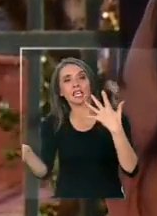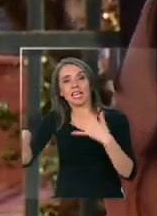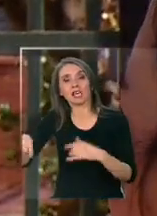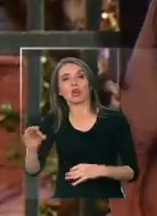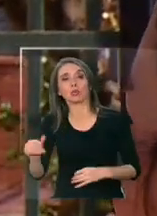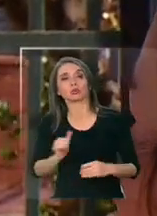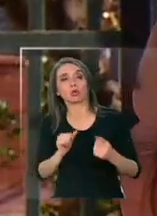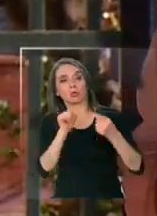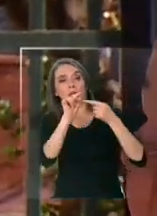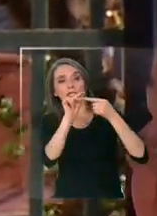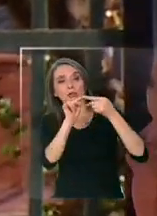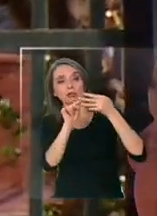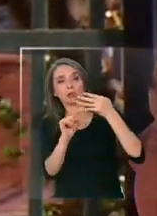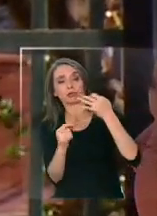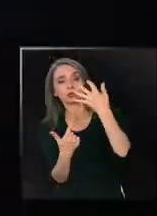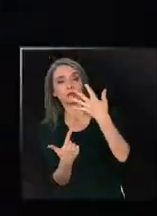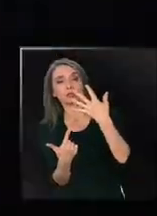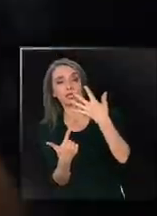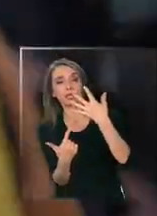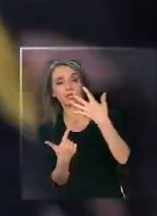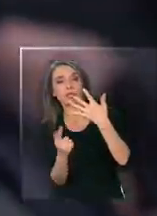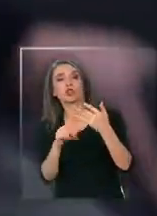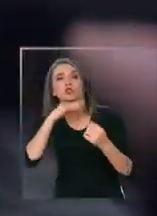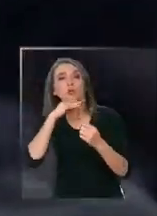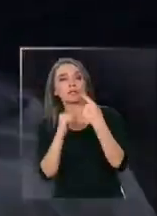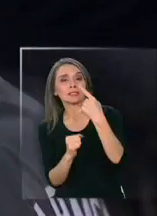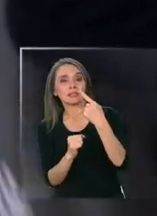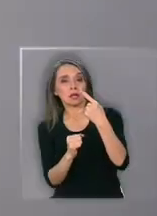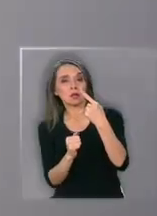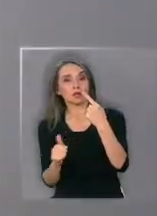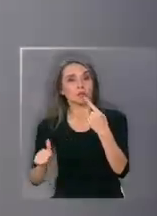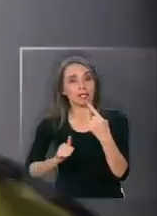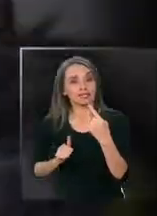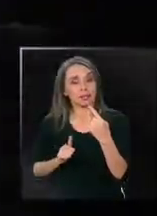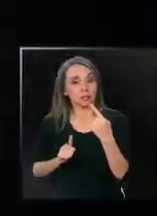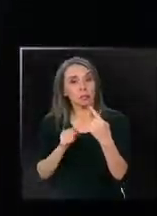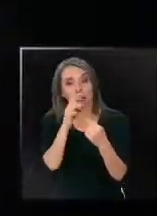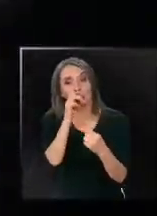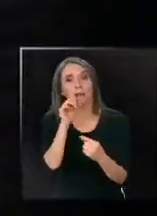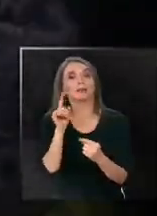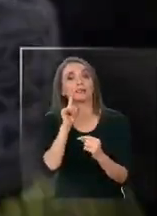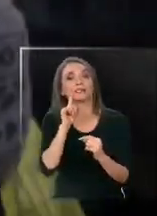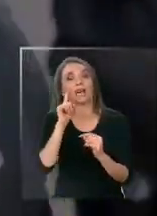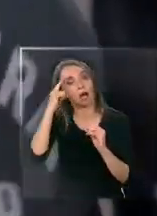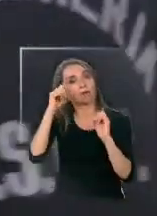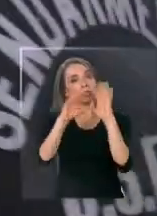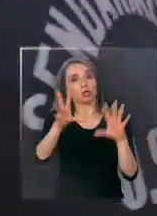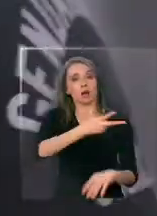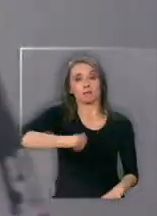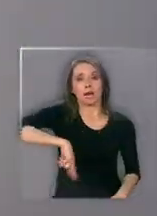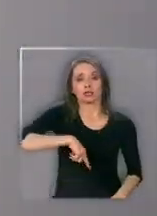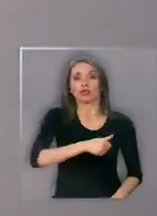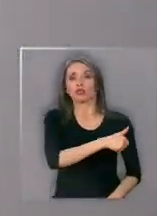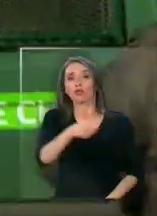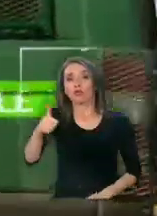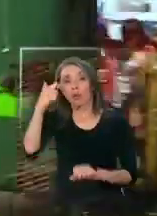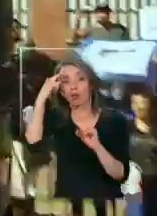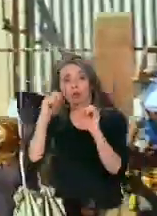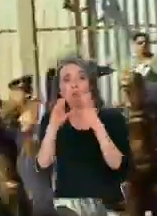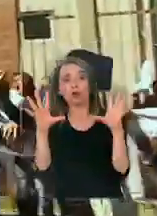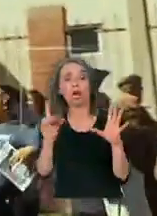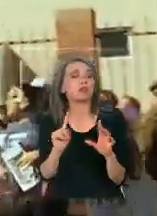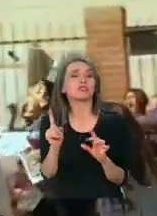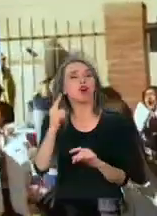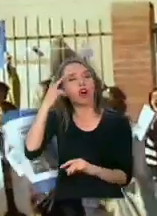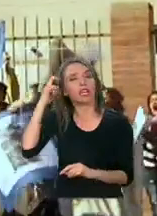cumplen. No es una, y basta con una sola se cumpliera. Entonces, es algo que está tan claro para nosotros y para todos, que no creo que